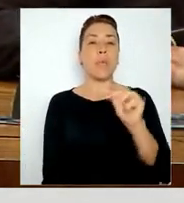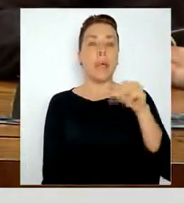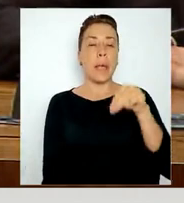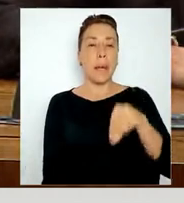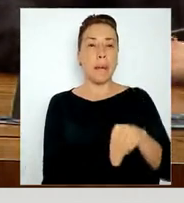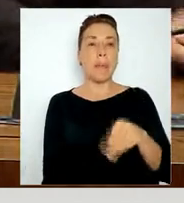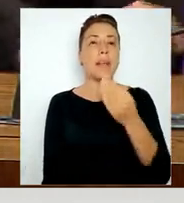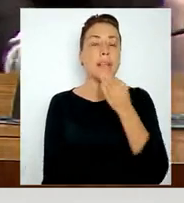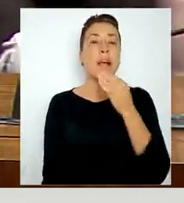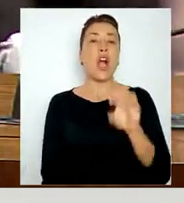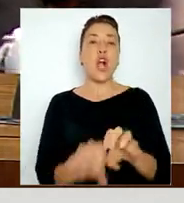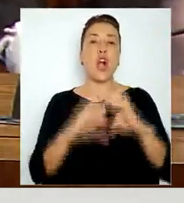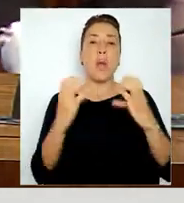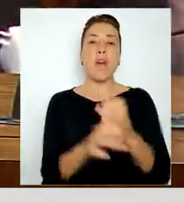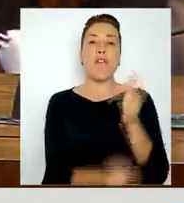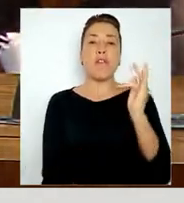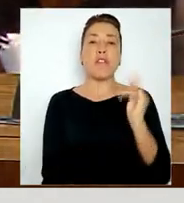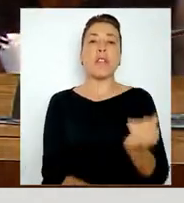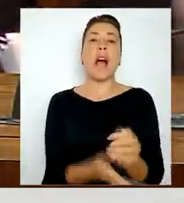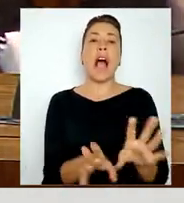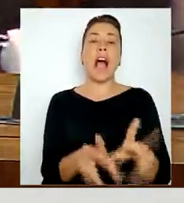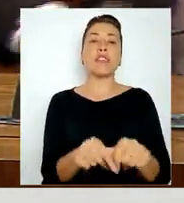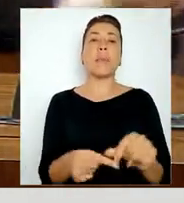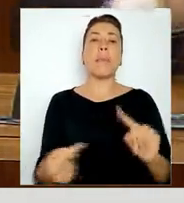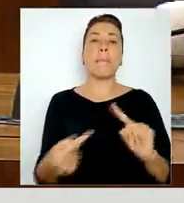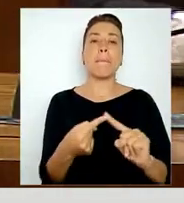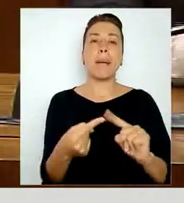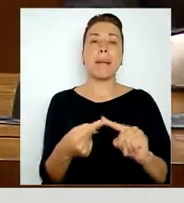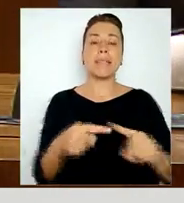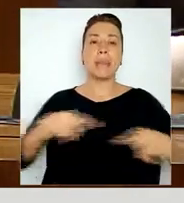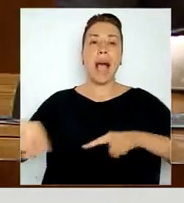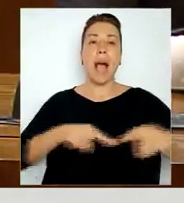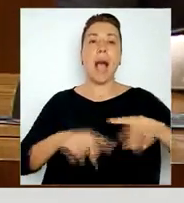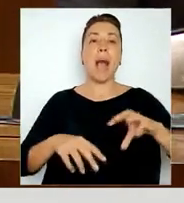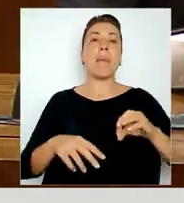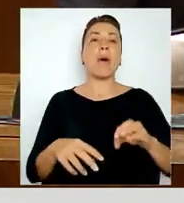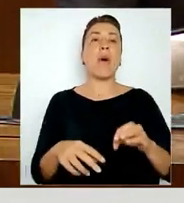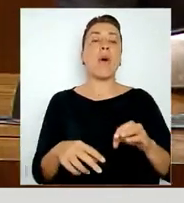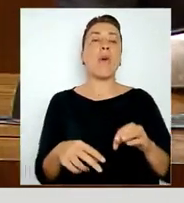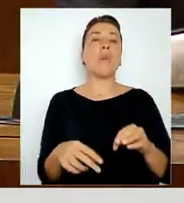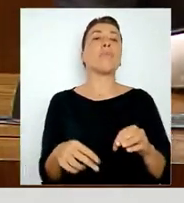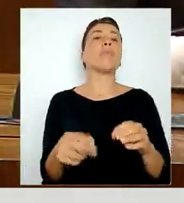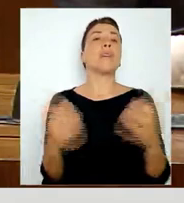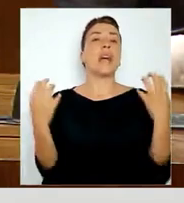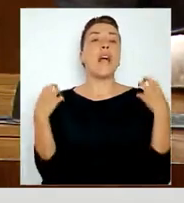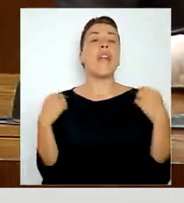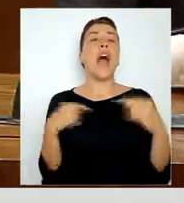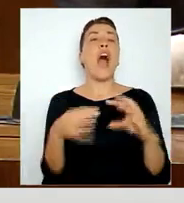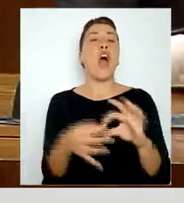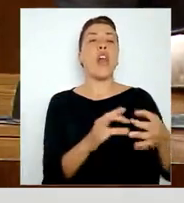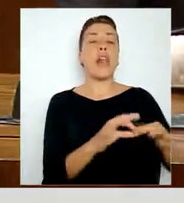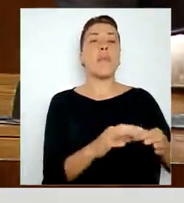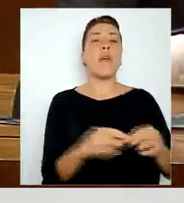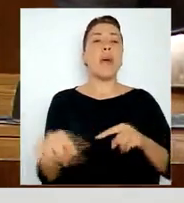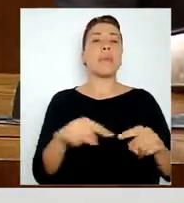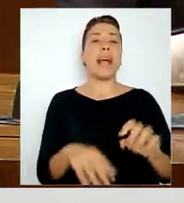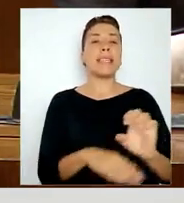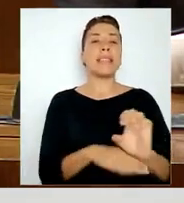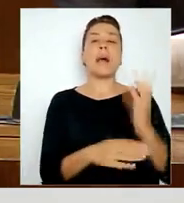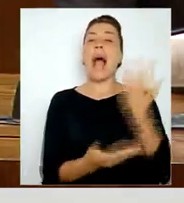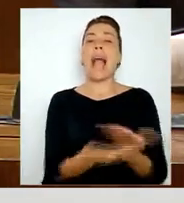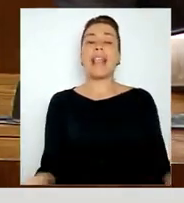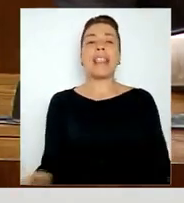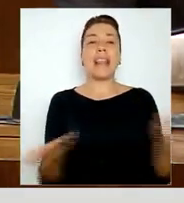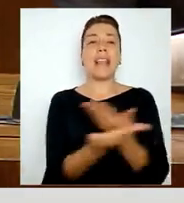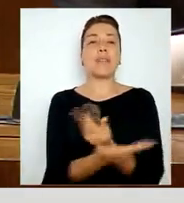fundaciones y asociaciones que participe la administración o dirección de un organismo de administración del Estado pero que reciban transferencias fondos públicos